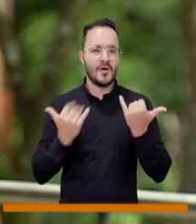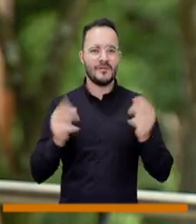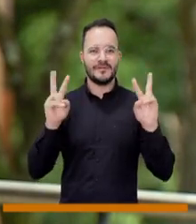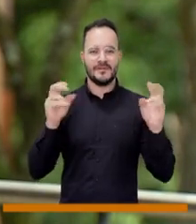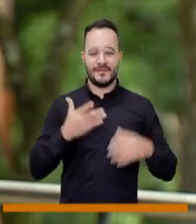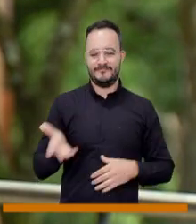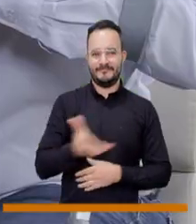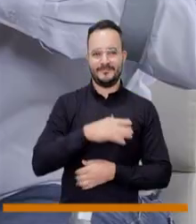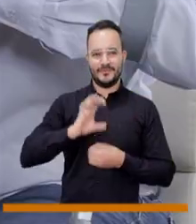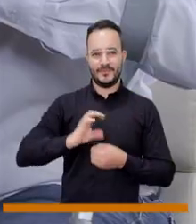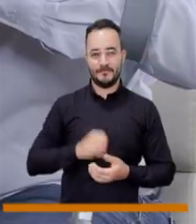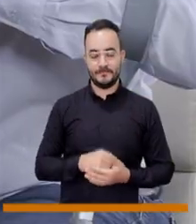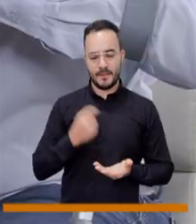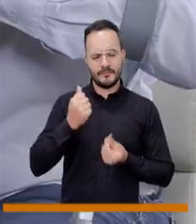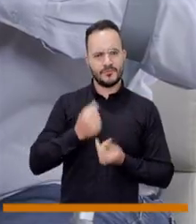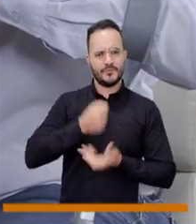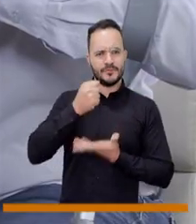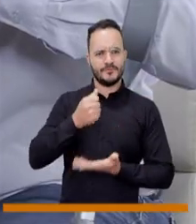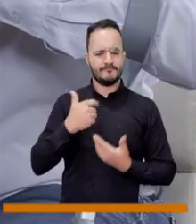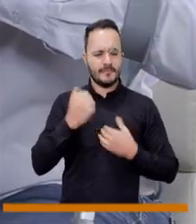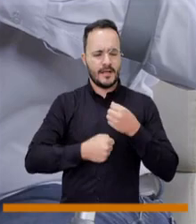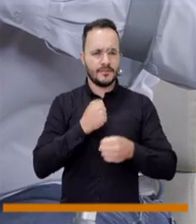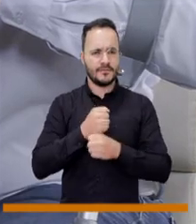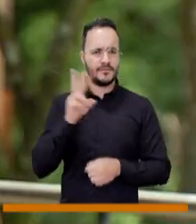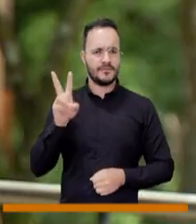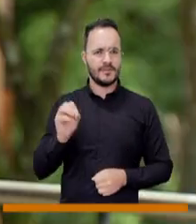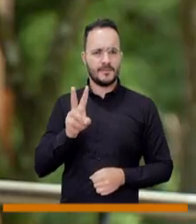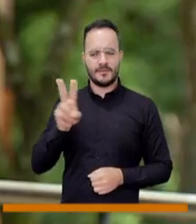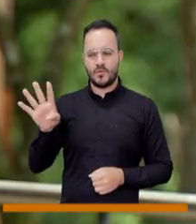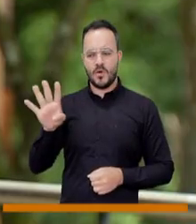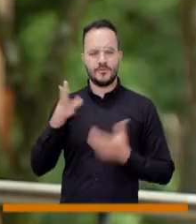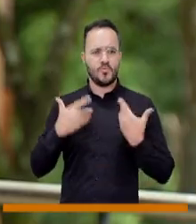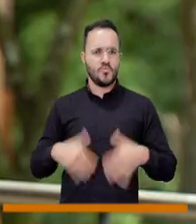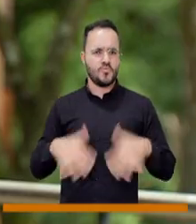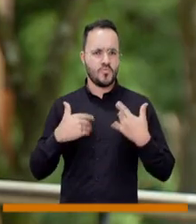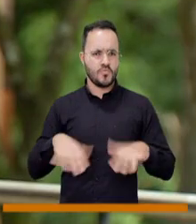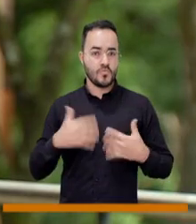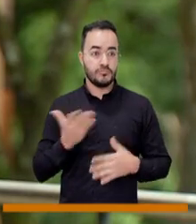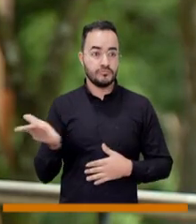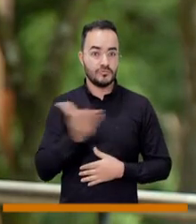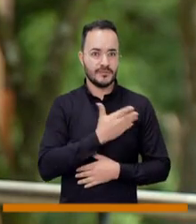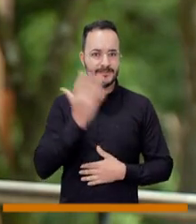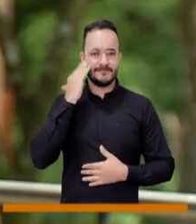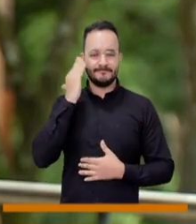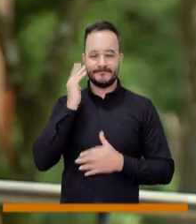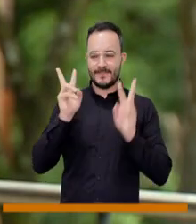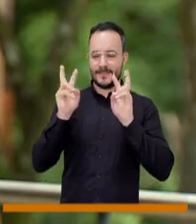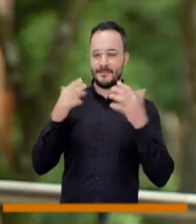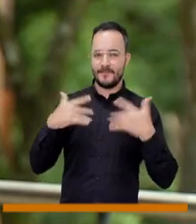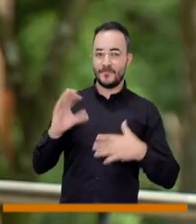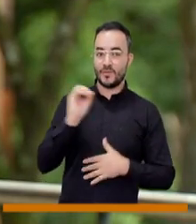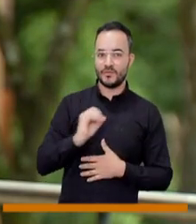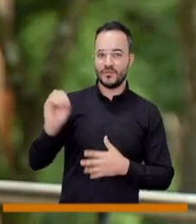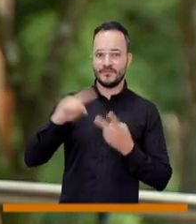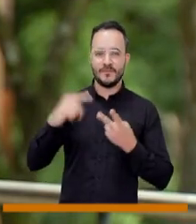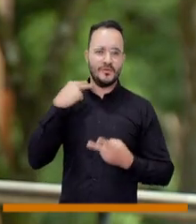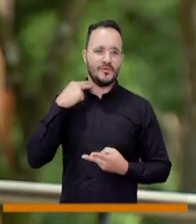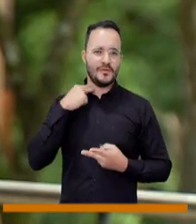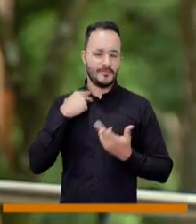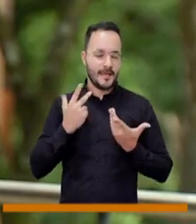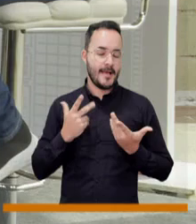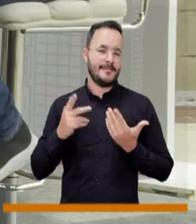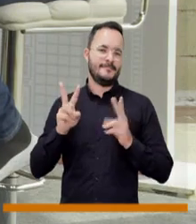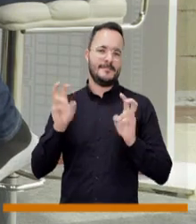hablemos de temas de ciudad. El presupuesto general para el 2024, un gran tema que tendrán ustedes para octubre y